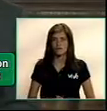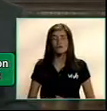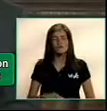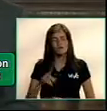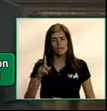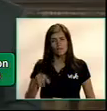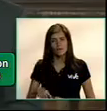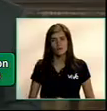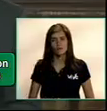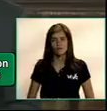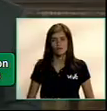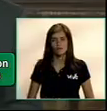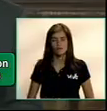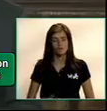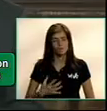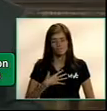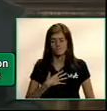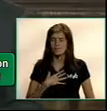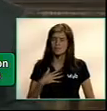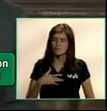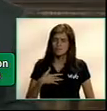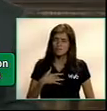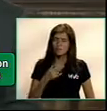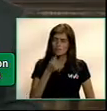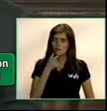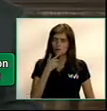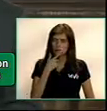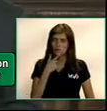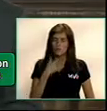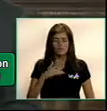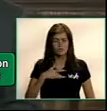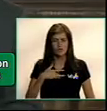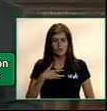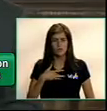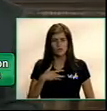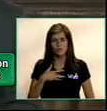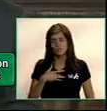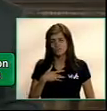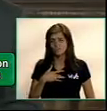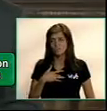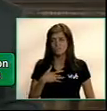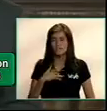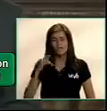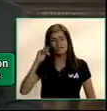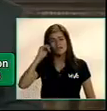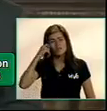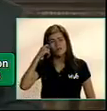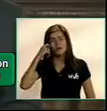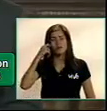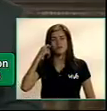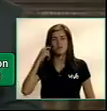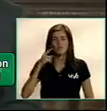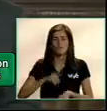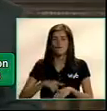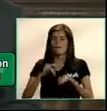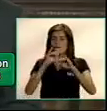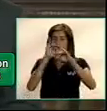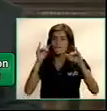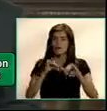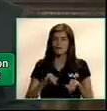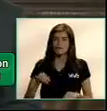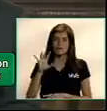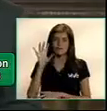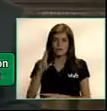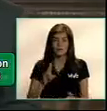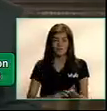también es un sentimiento bonito, es un sentimiento de recordar momentos felices de la patria